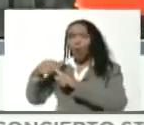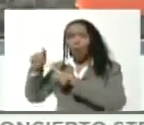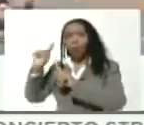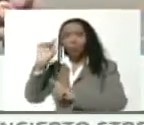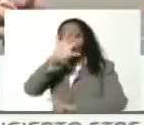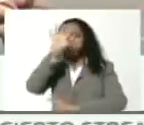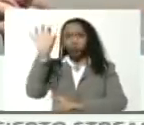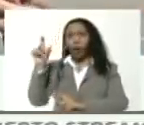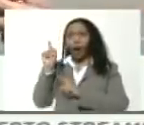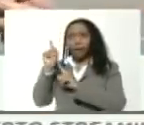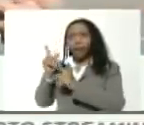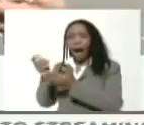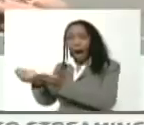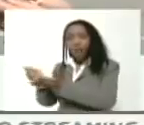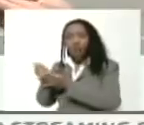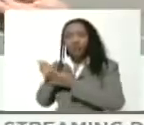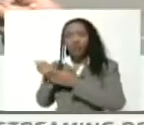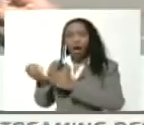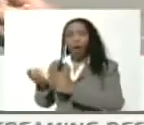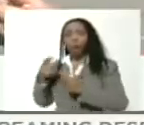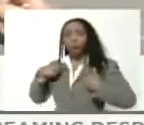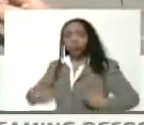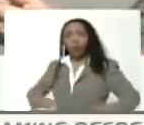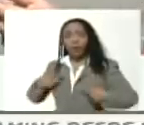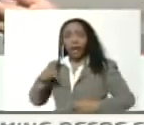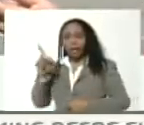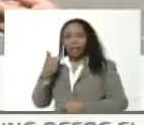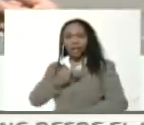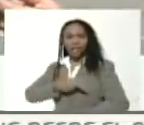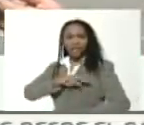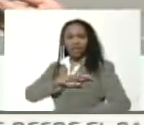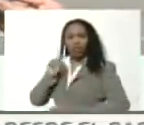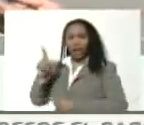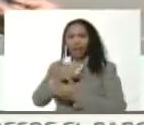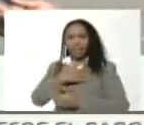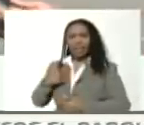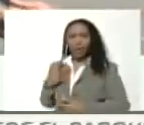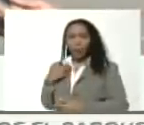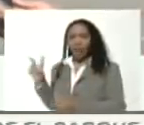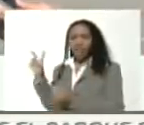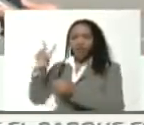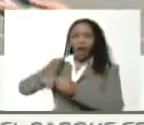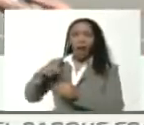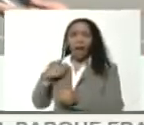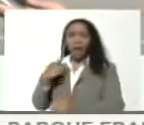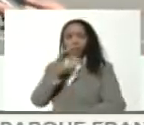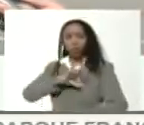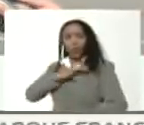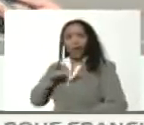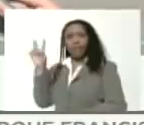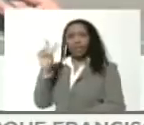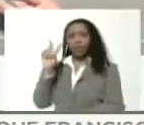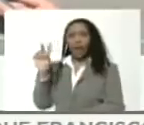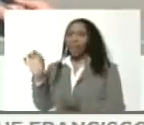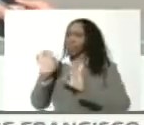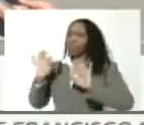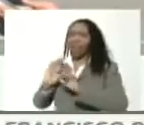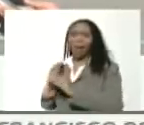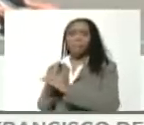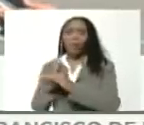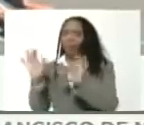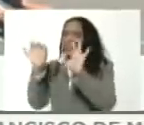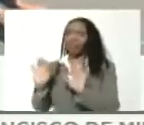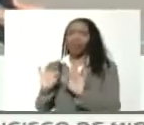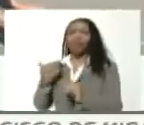está la ayuda humanitaria. No era esa farsa que trataron de forzar para violentar la soberanía venezolana. nada nos va a detener. Lo